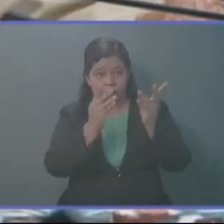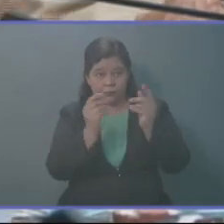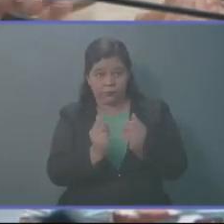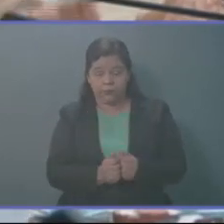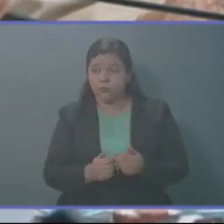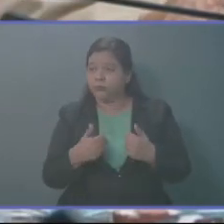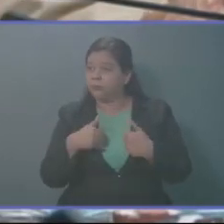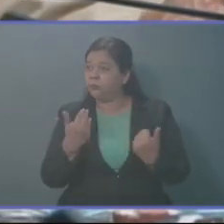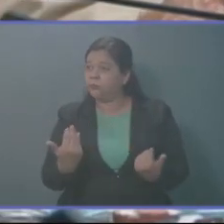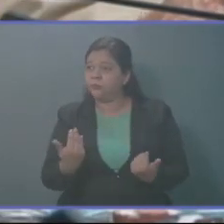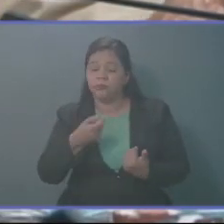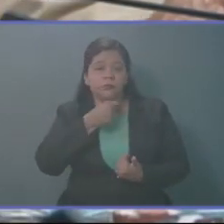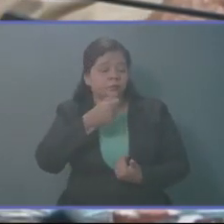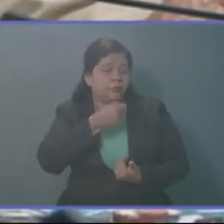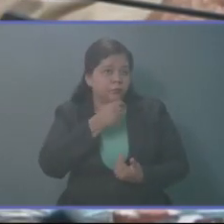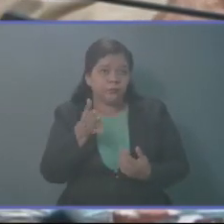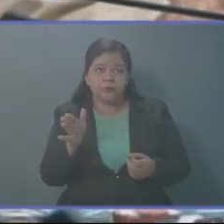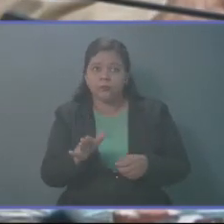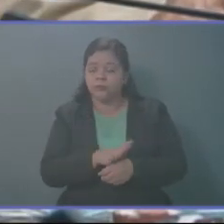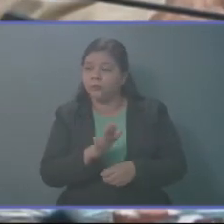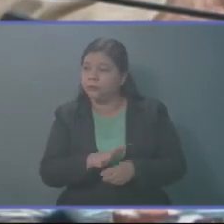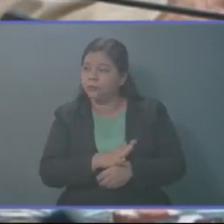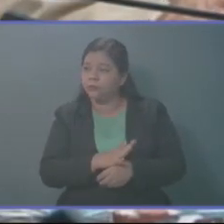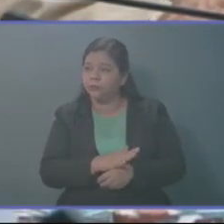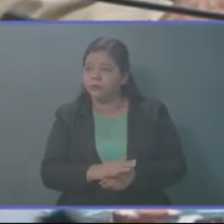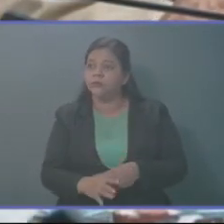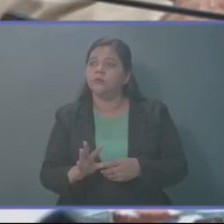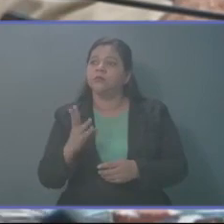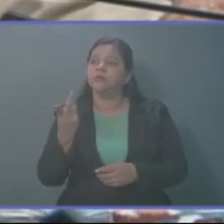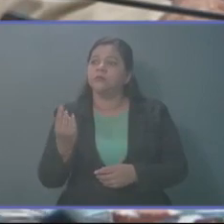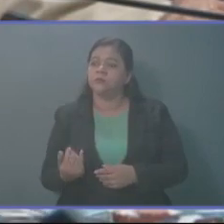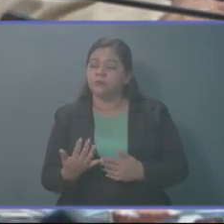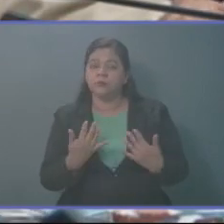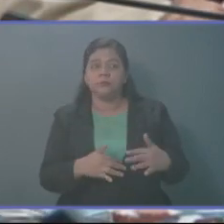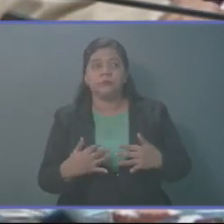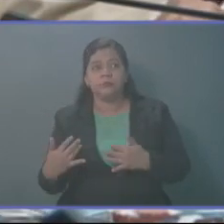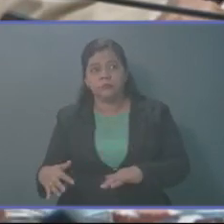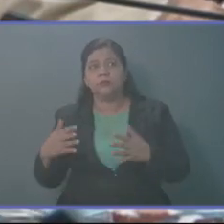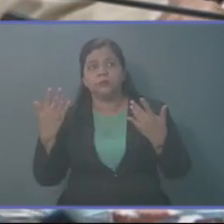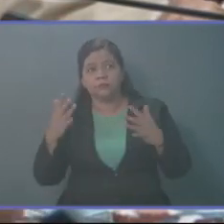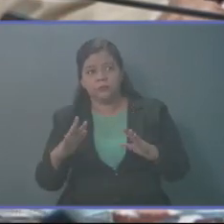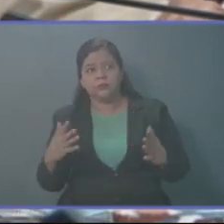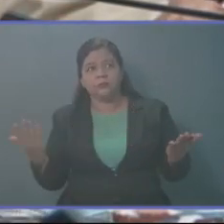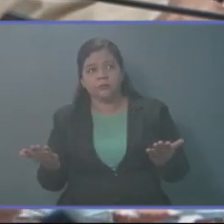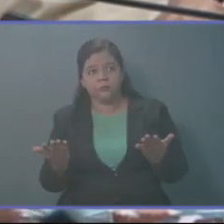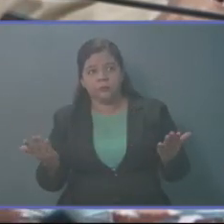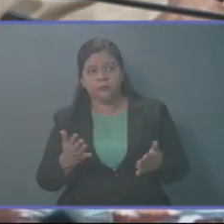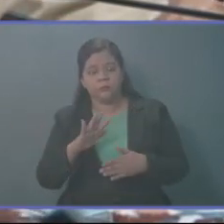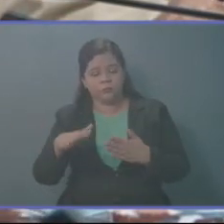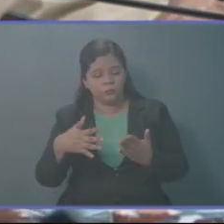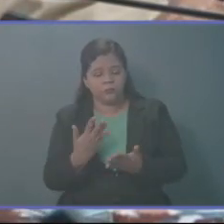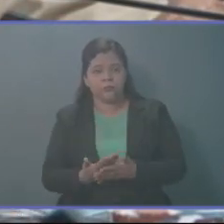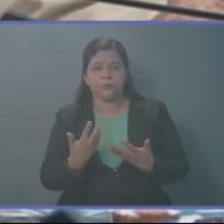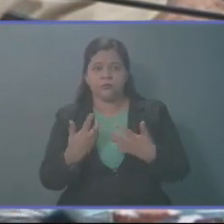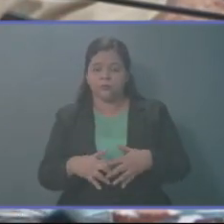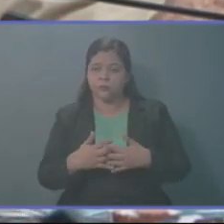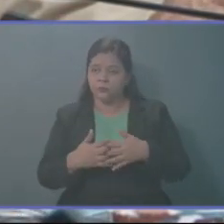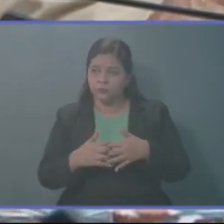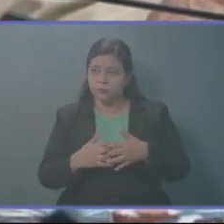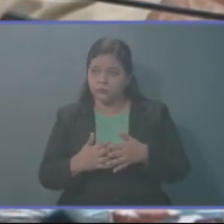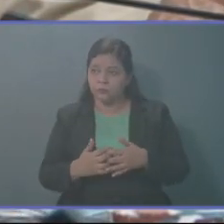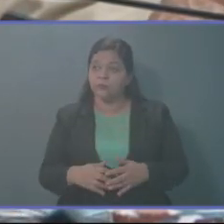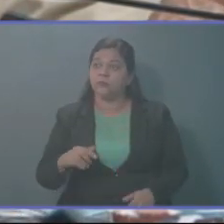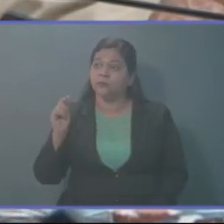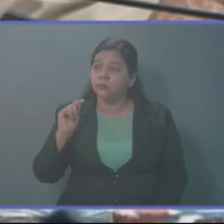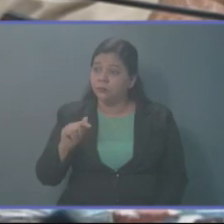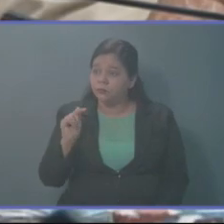un informe de el grado de actividad que desarrollaron estas empresas y por tanto